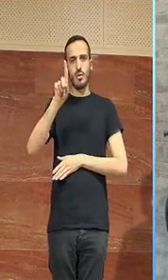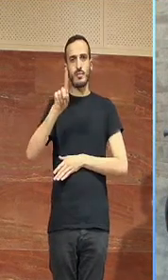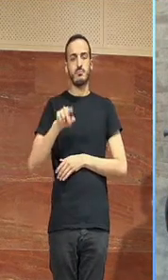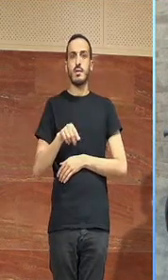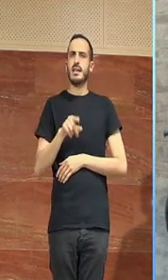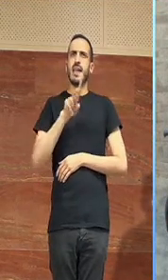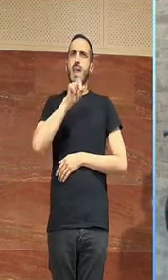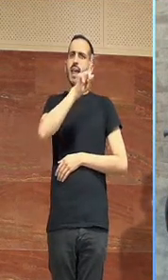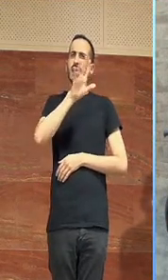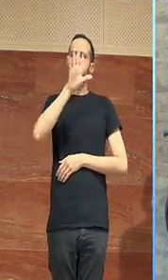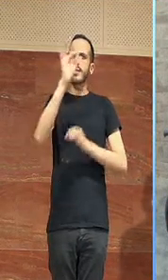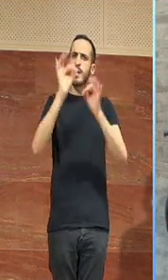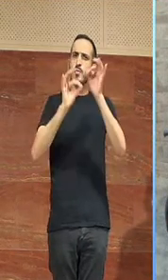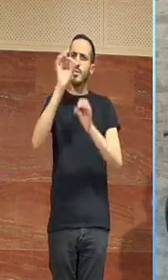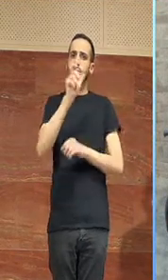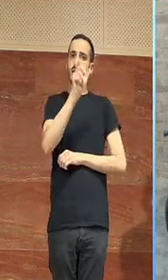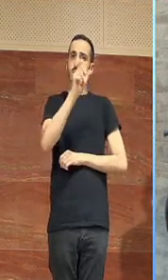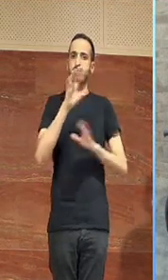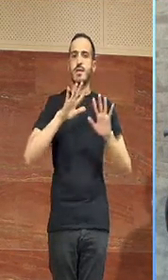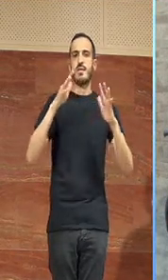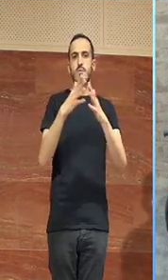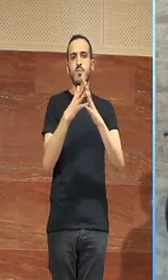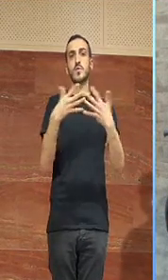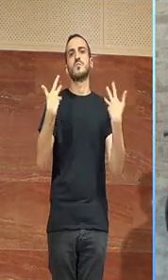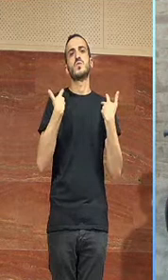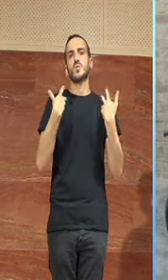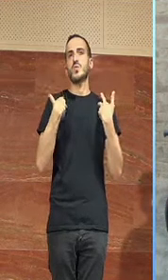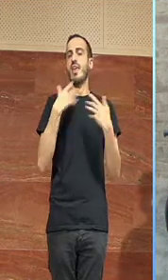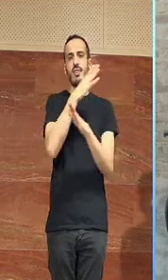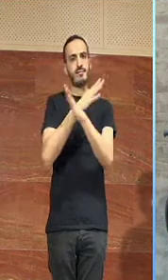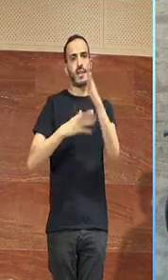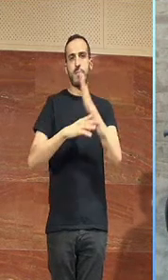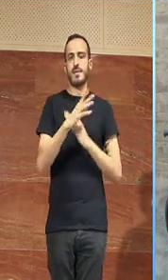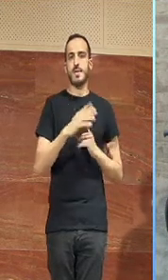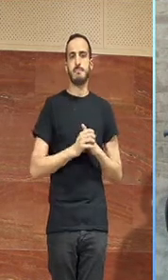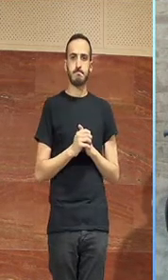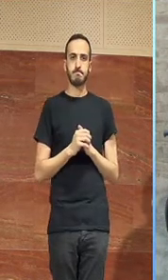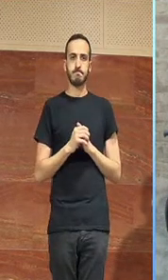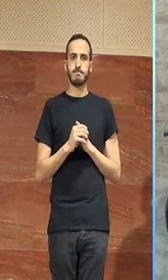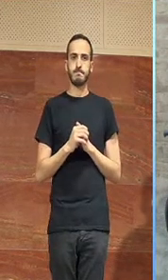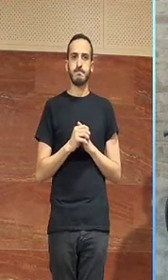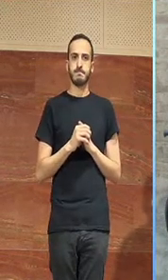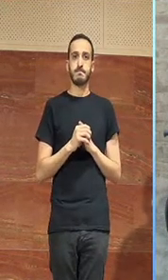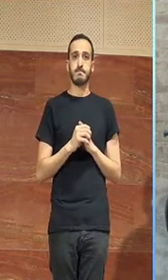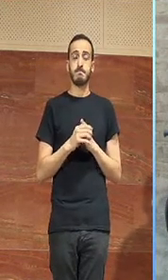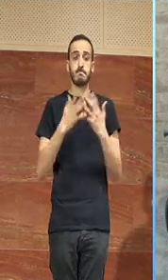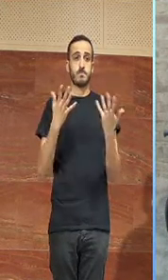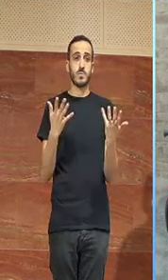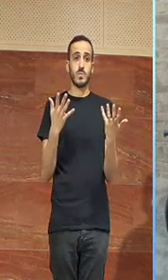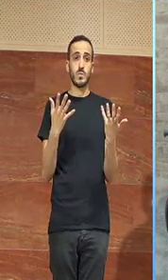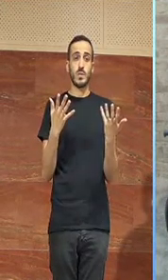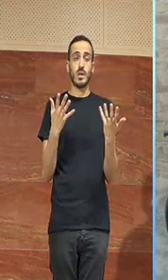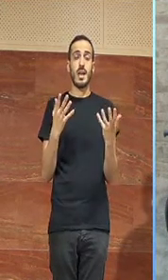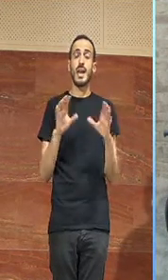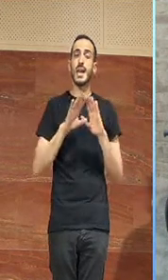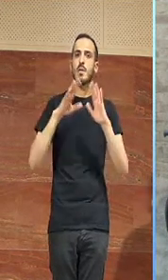población del mundo, o sea, estamos hablando de 1.000 millones de personas, sufren alguna discapacidad y constituyen la mayor minoría